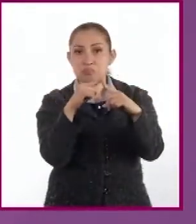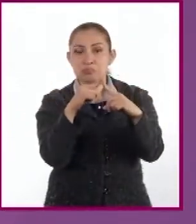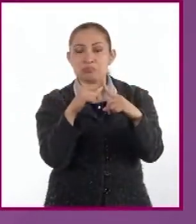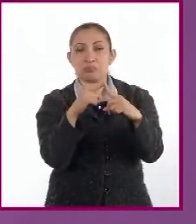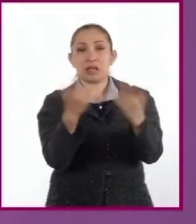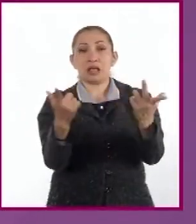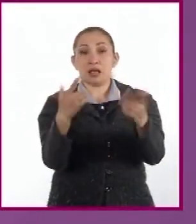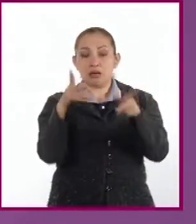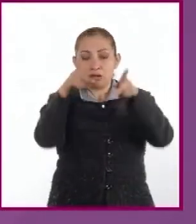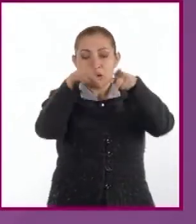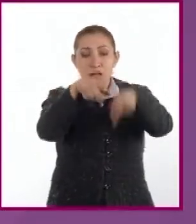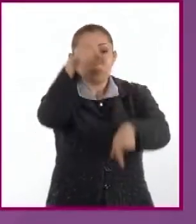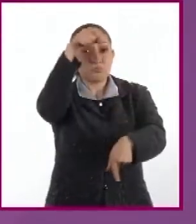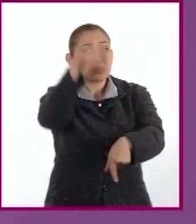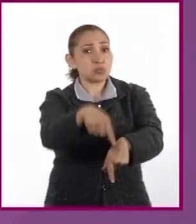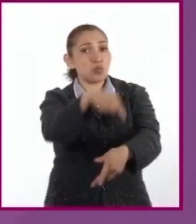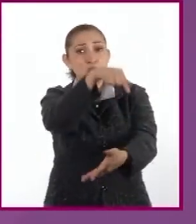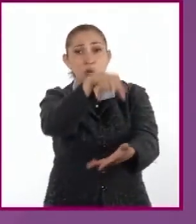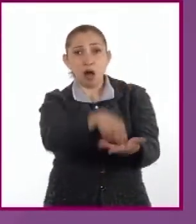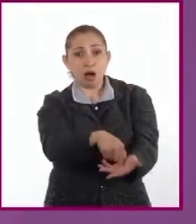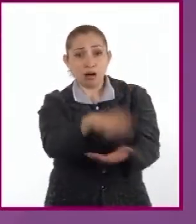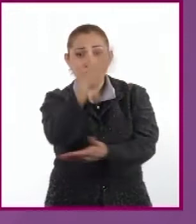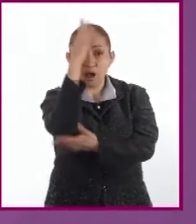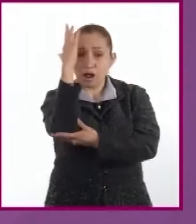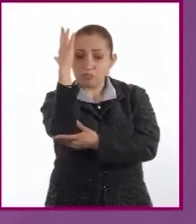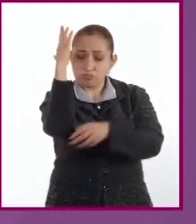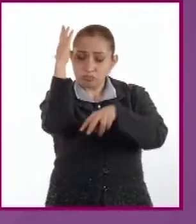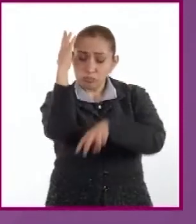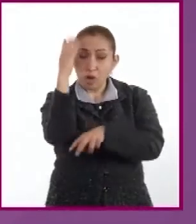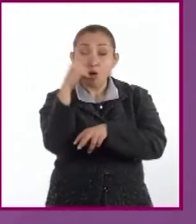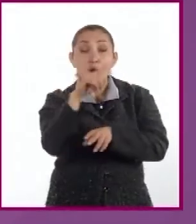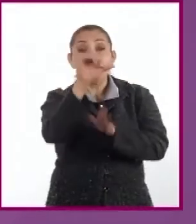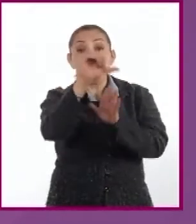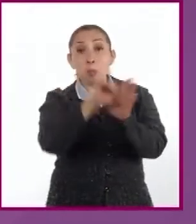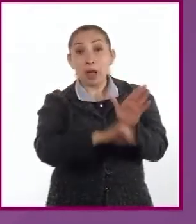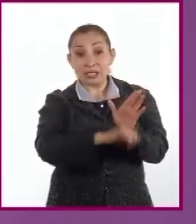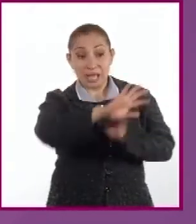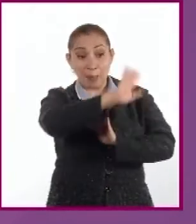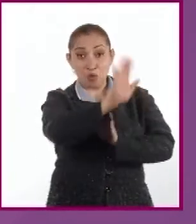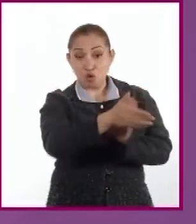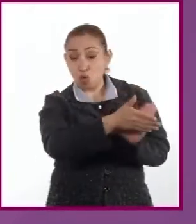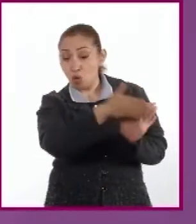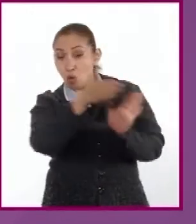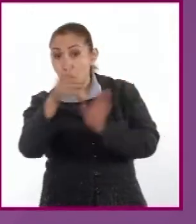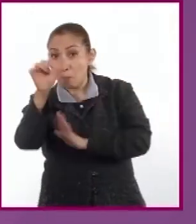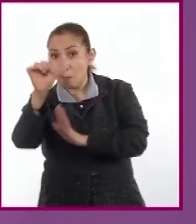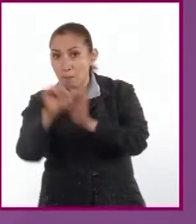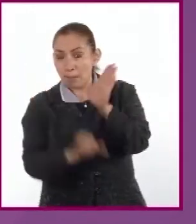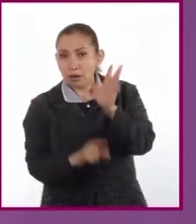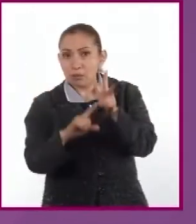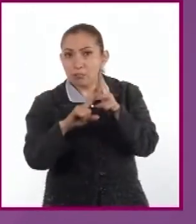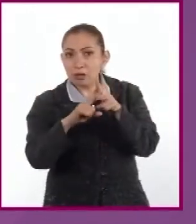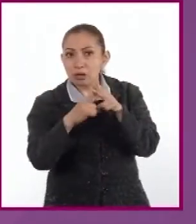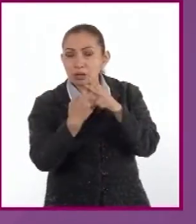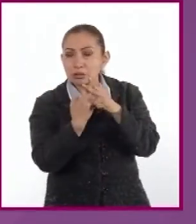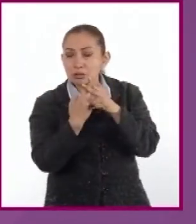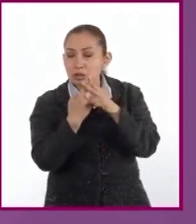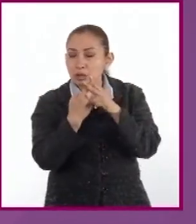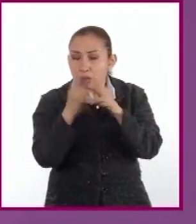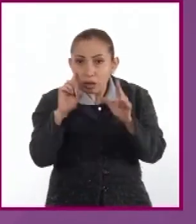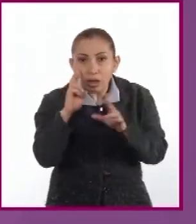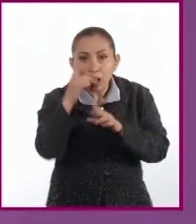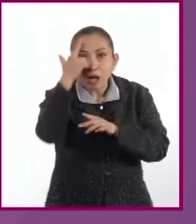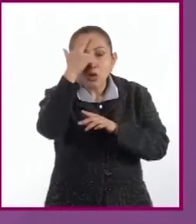La enterraron allí mismo. Un mes después de su muerte, empezó a aparecer por